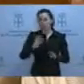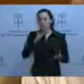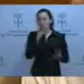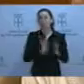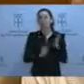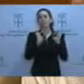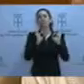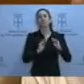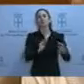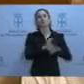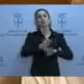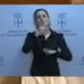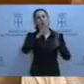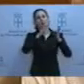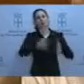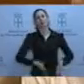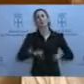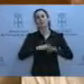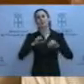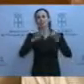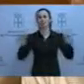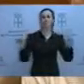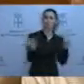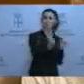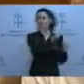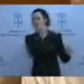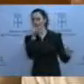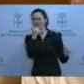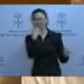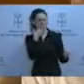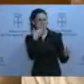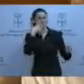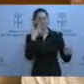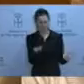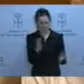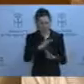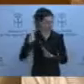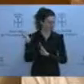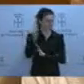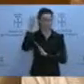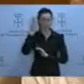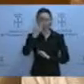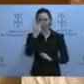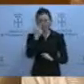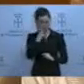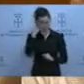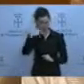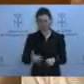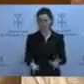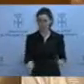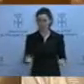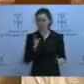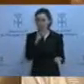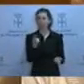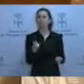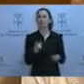al lado el consejero para el occidente de Asturias por otro sitio. Entonces, esta situación es absurda y, pero sobre todo, es lesivo para los intereses que usted bien sabe llevan mucho